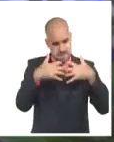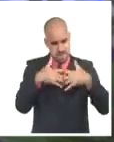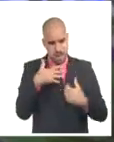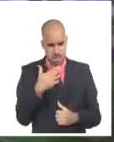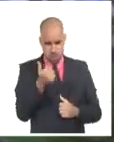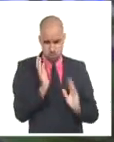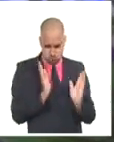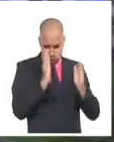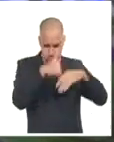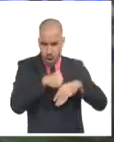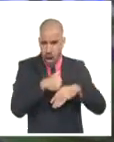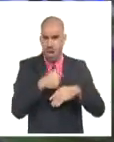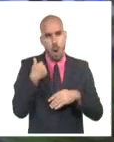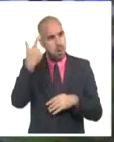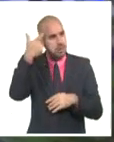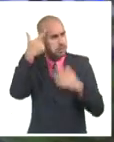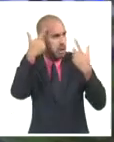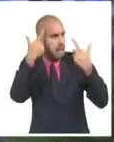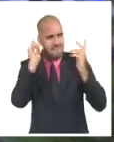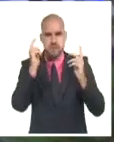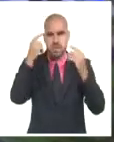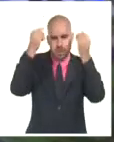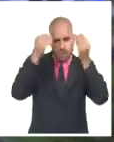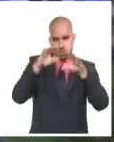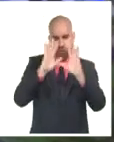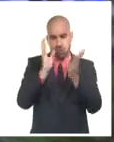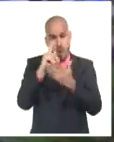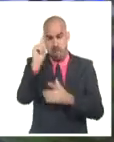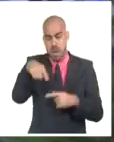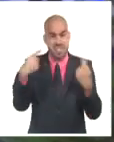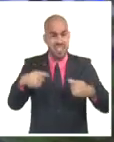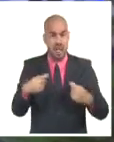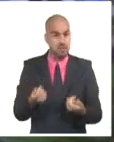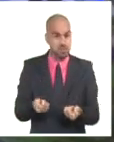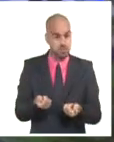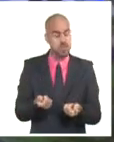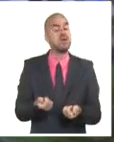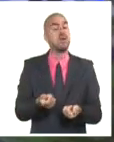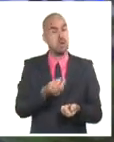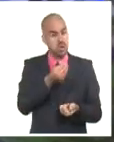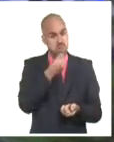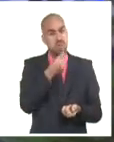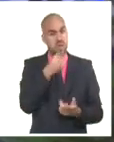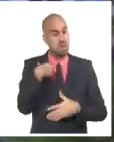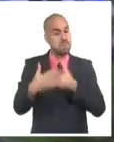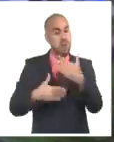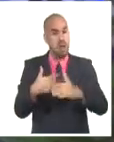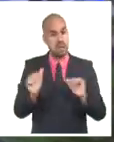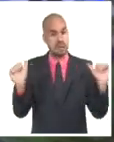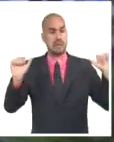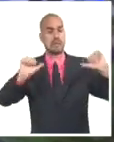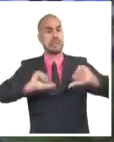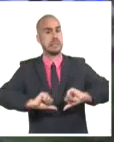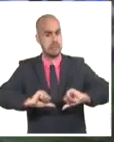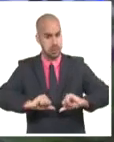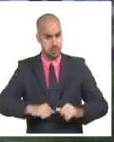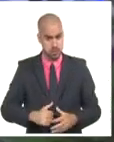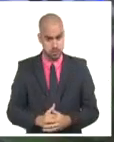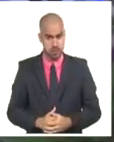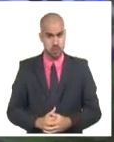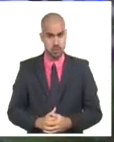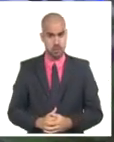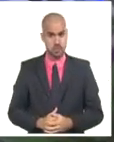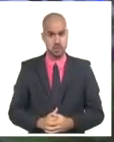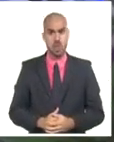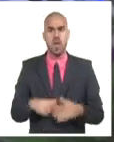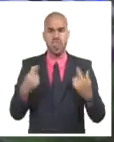si no buscamos la mayor prontitud, realmente se podría tornar mucho más difícil la situación si no sabemos lidiar